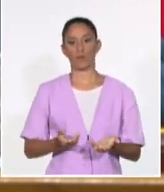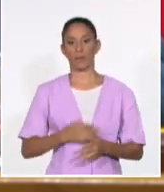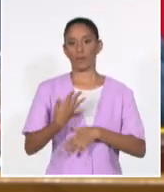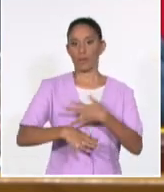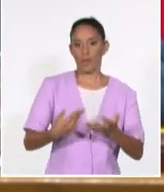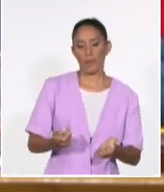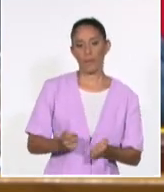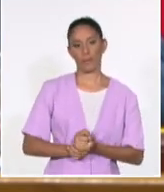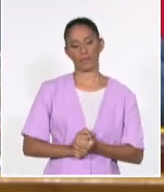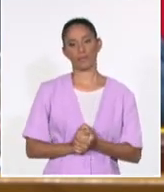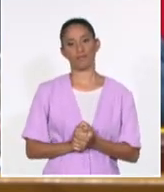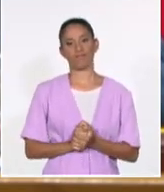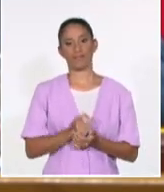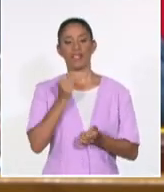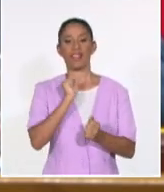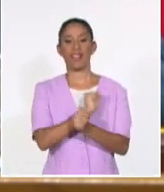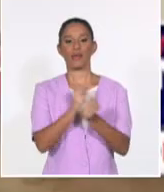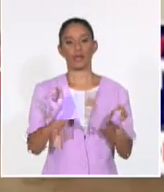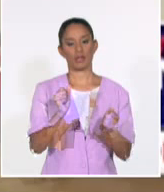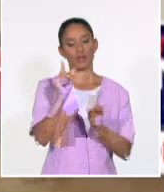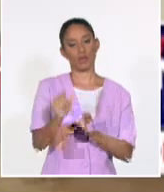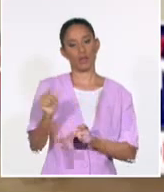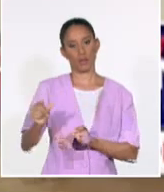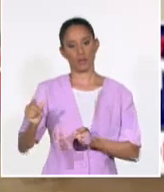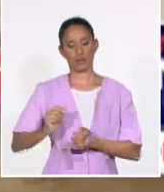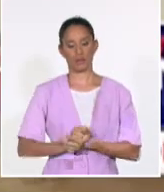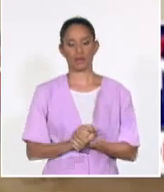y la liberación segura de todos los rehenes.